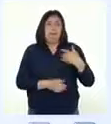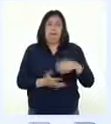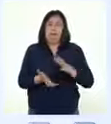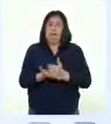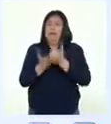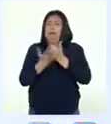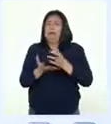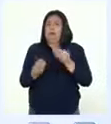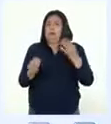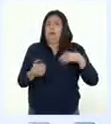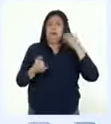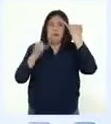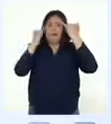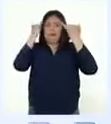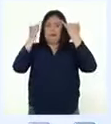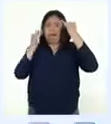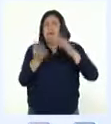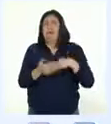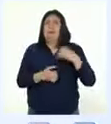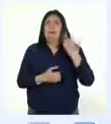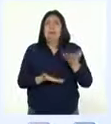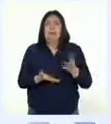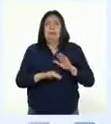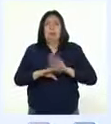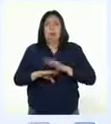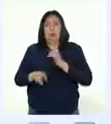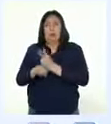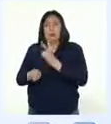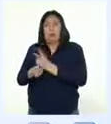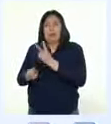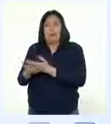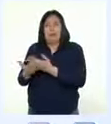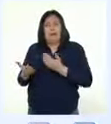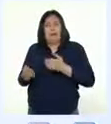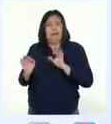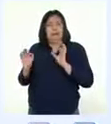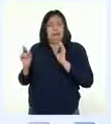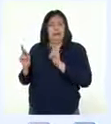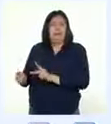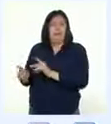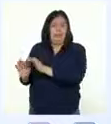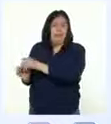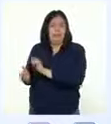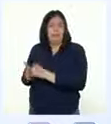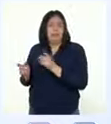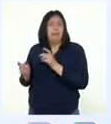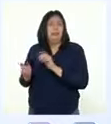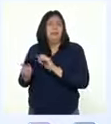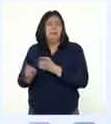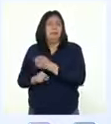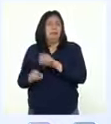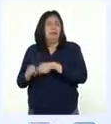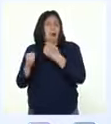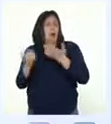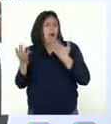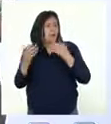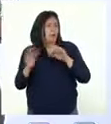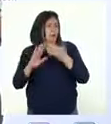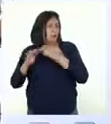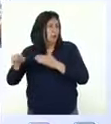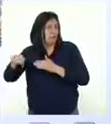servir muchísimo para crear nuestras propias propuestas de prevención o conversar y comentar sobre el tema con otras personas de la